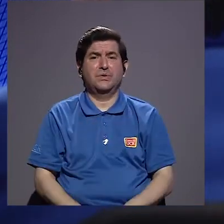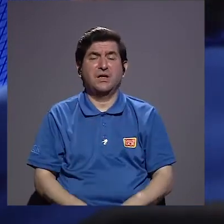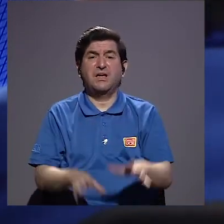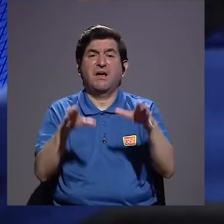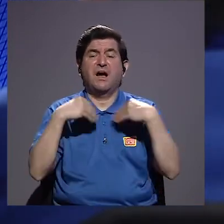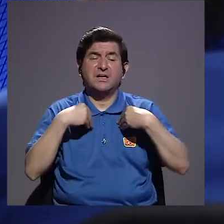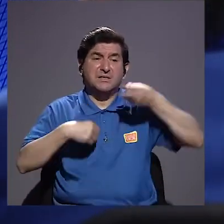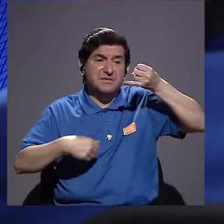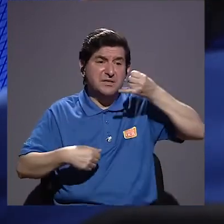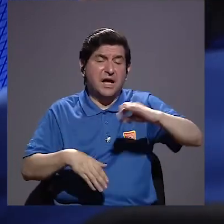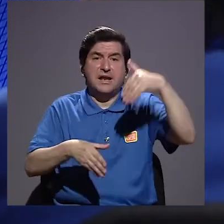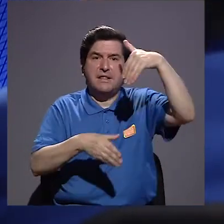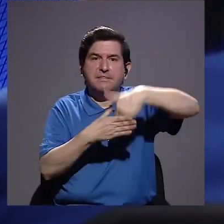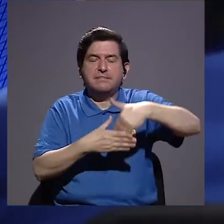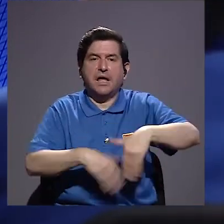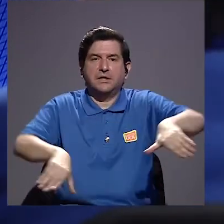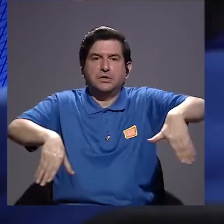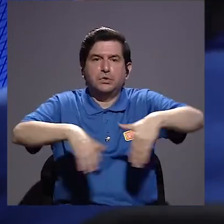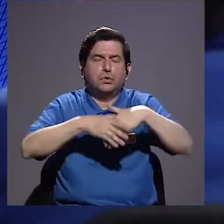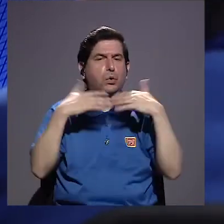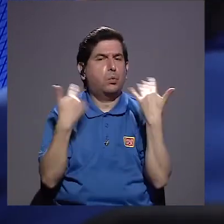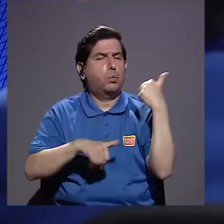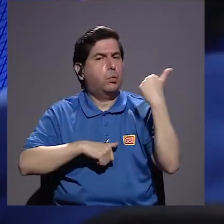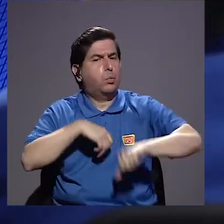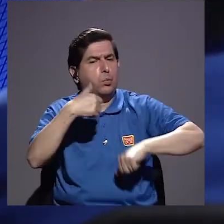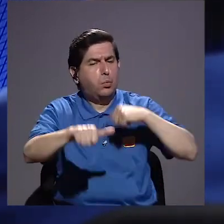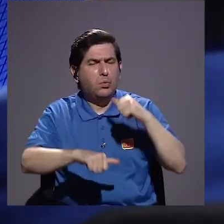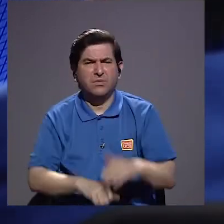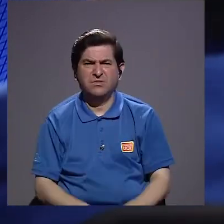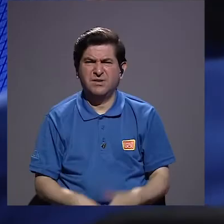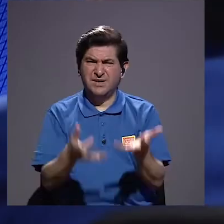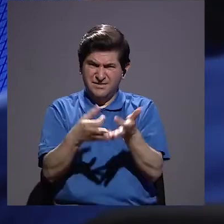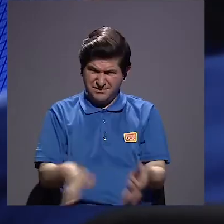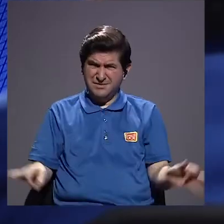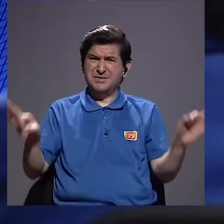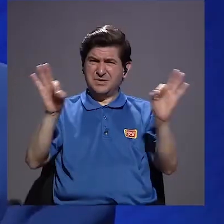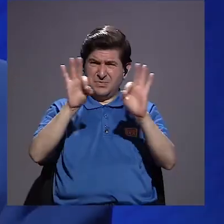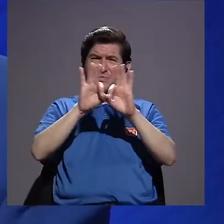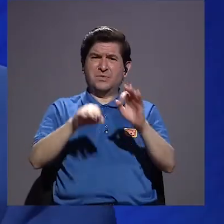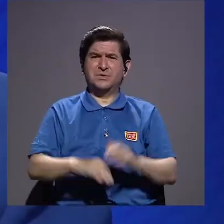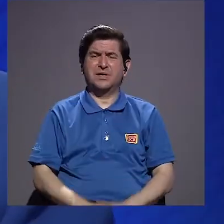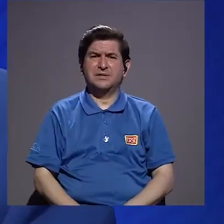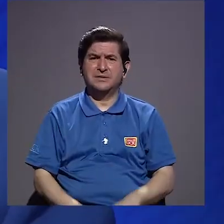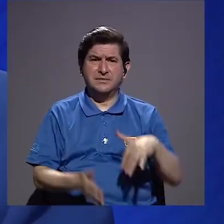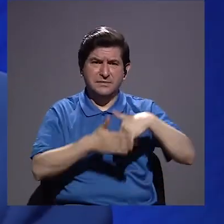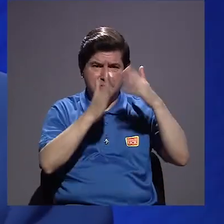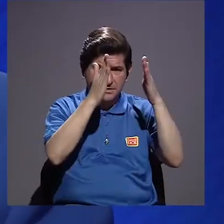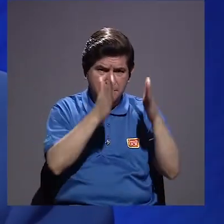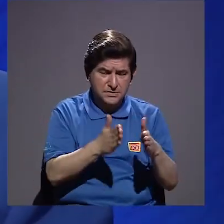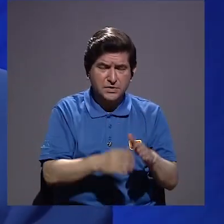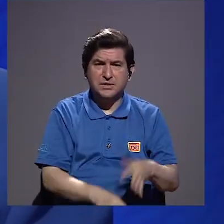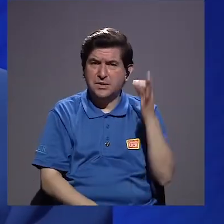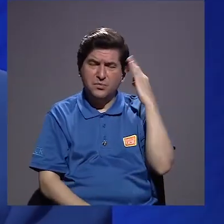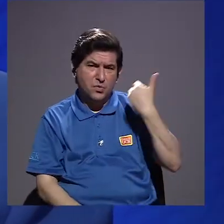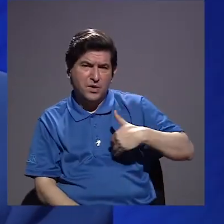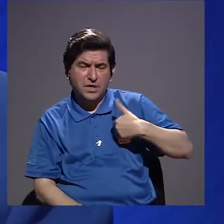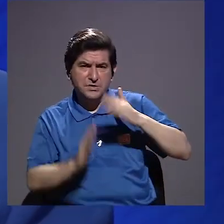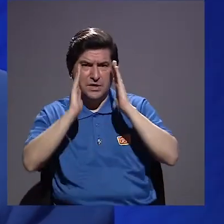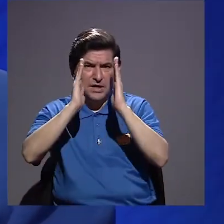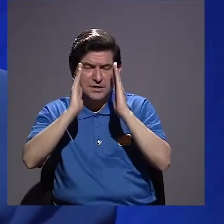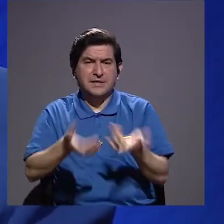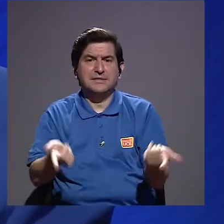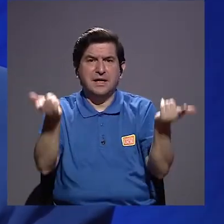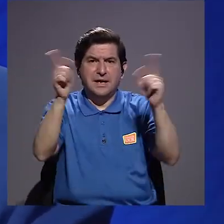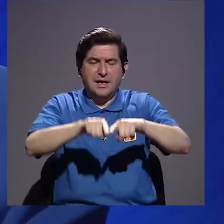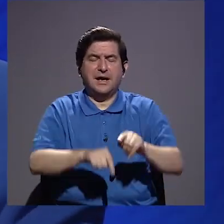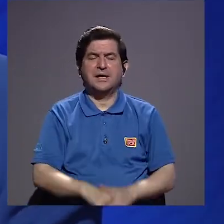la violación dentro del matrimonio fue una lucha tremenda. ¿Por qué fue importante para los estudiantes y las estudiantes que nos siguen